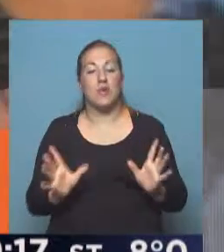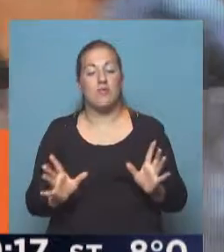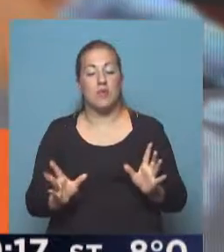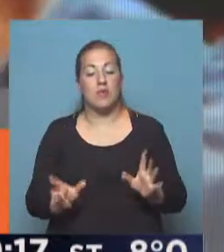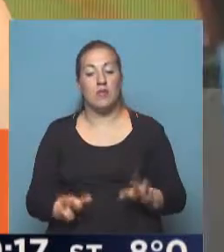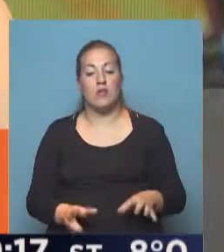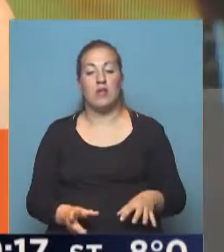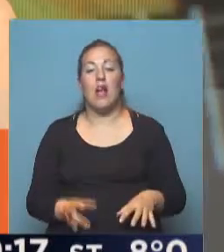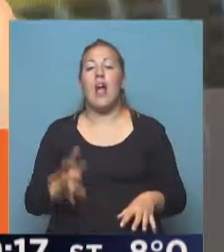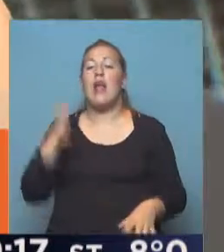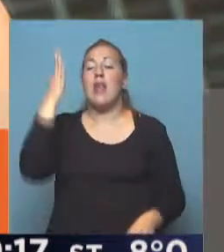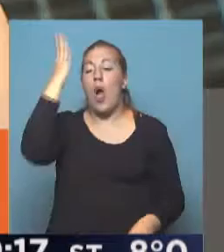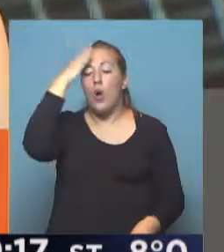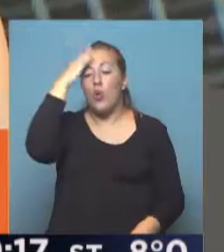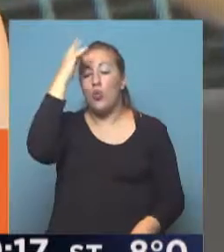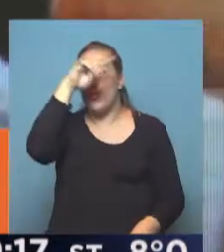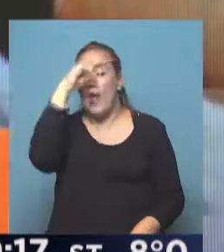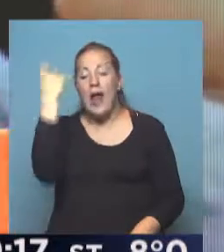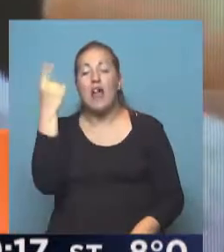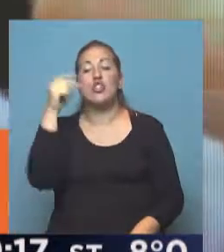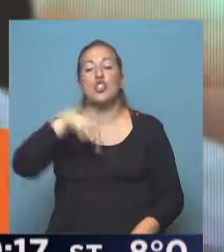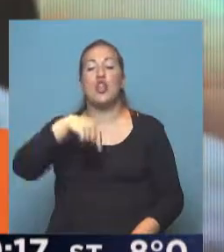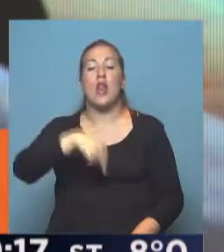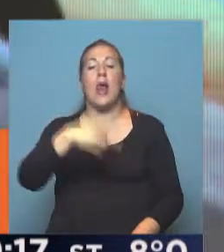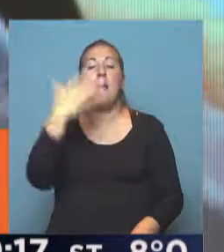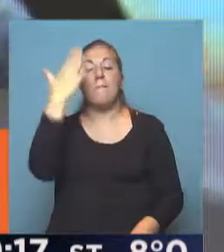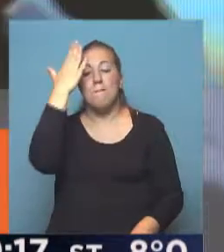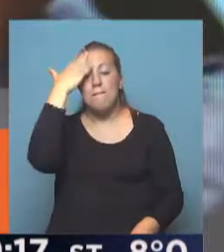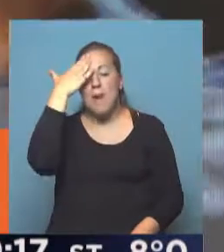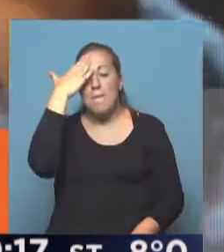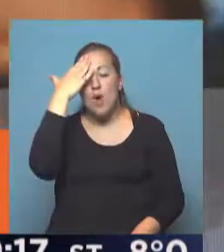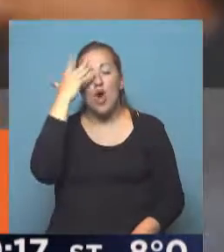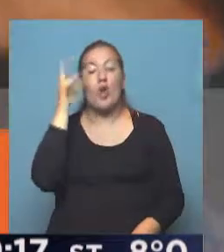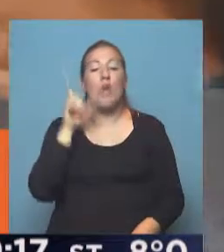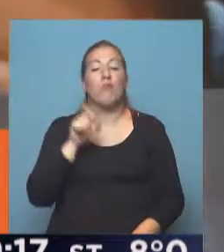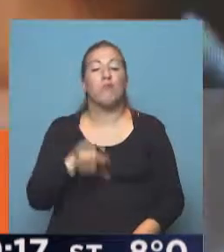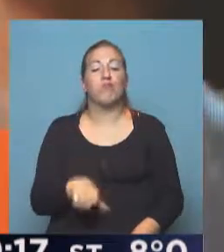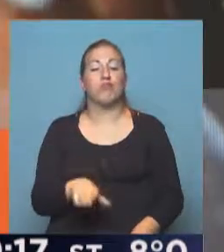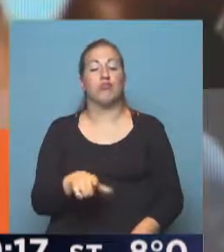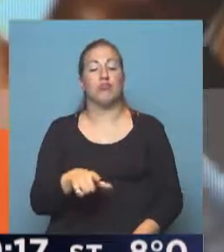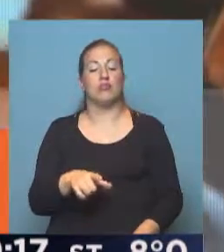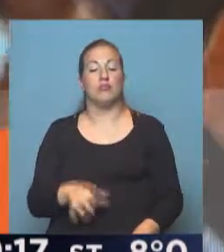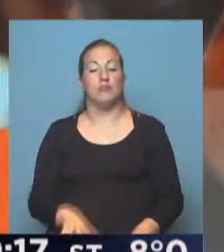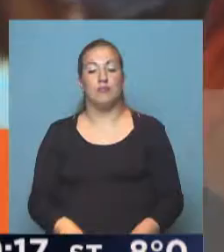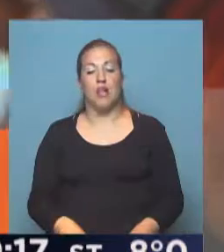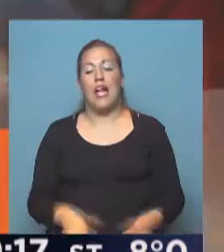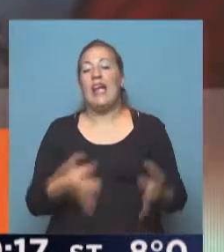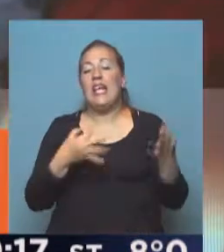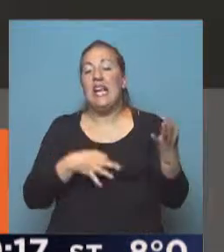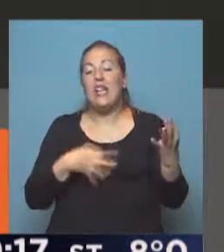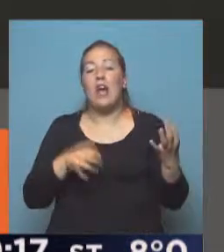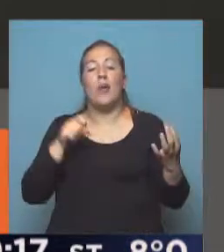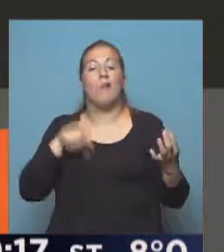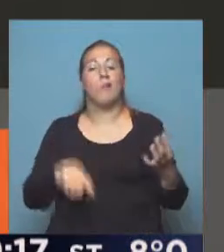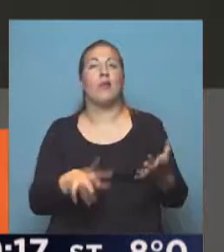para interrelacionar la memoria nacional con sus propios símbolos para evitarle un símbolo